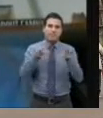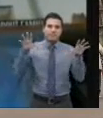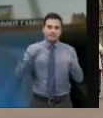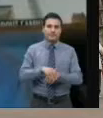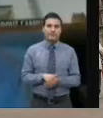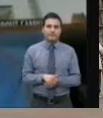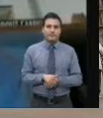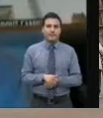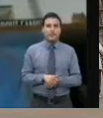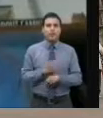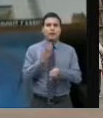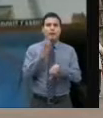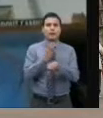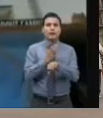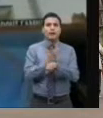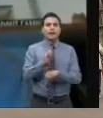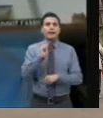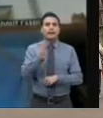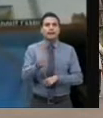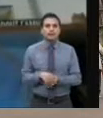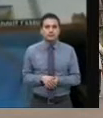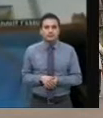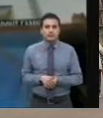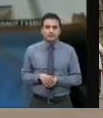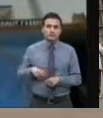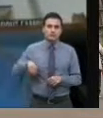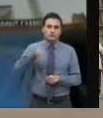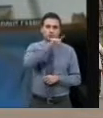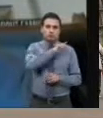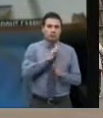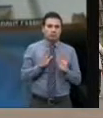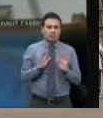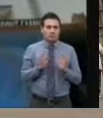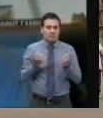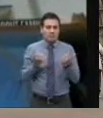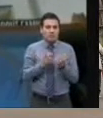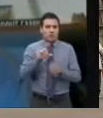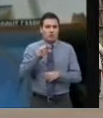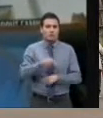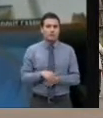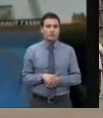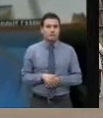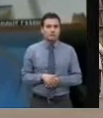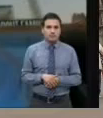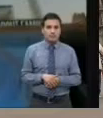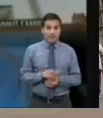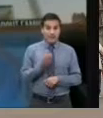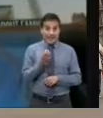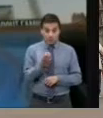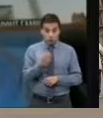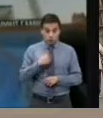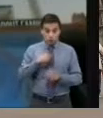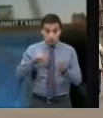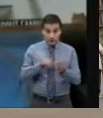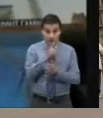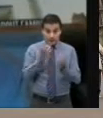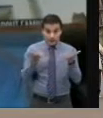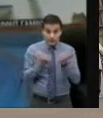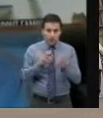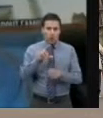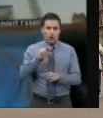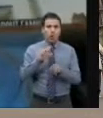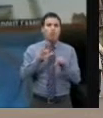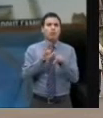la culpa invigilando. Además, no se acredita la reincidencia porque son 2 procesos electorales distintos y